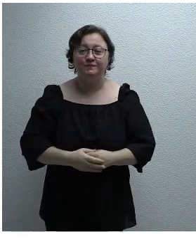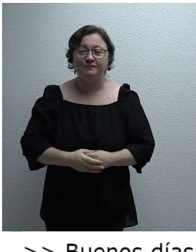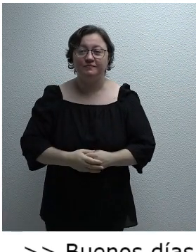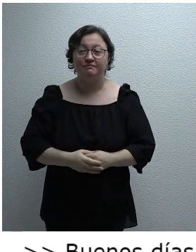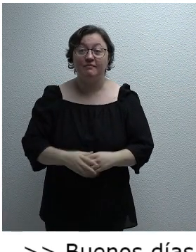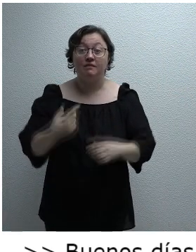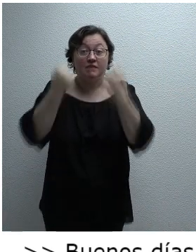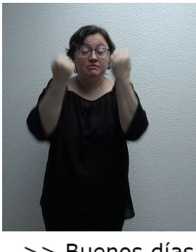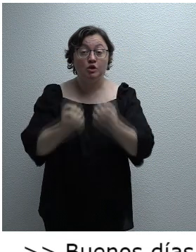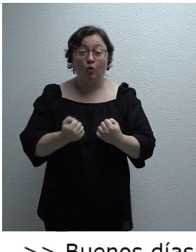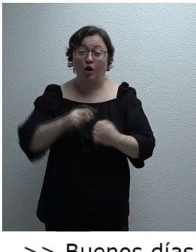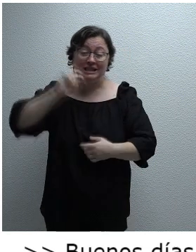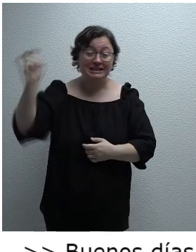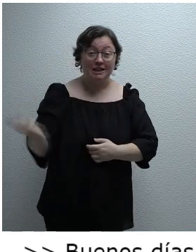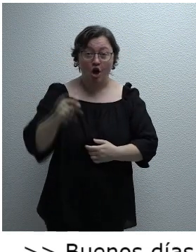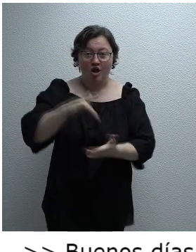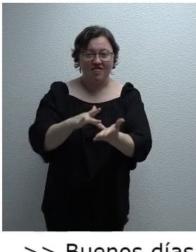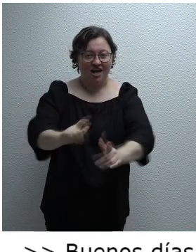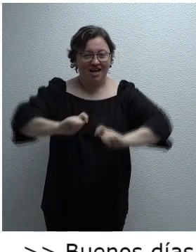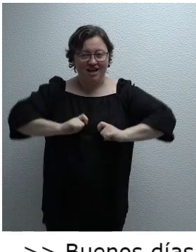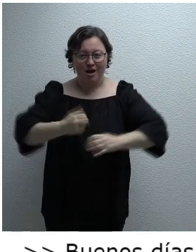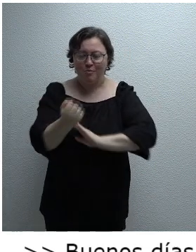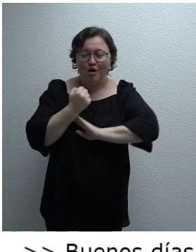las distintas instituciones que nos han ayudado para estar aquí hoy.